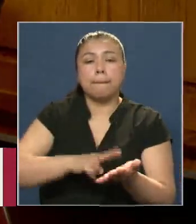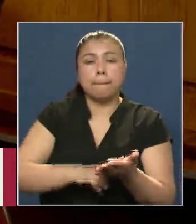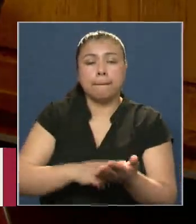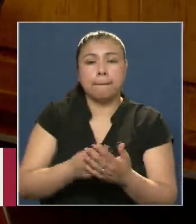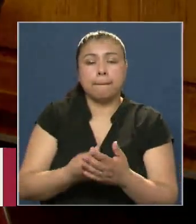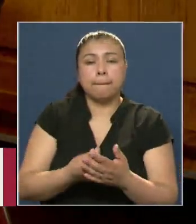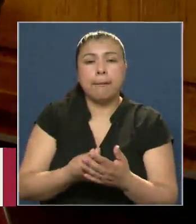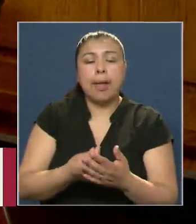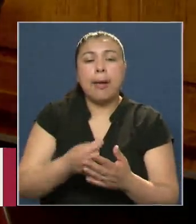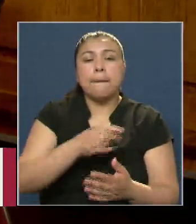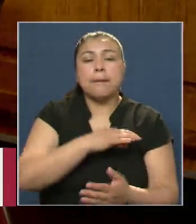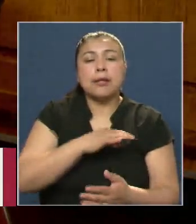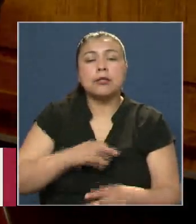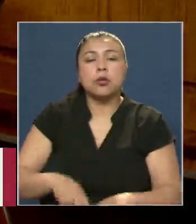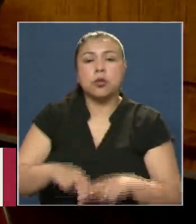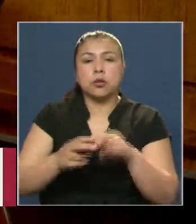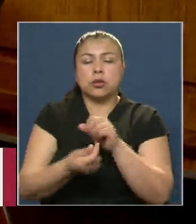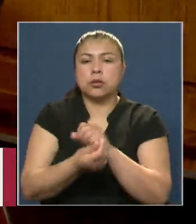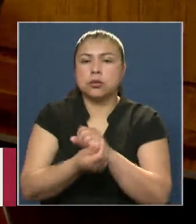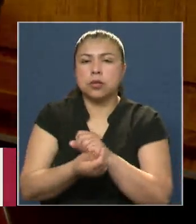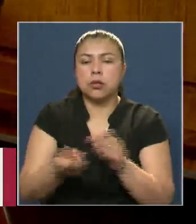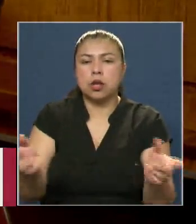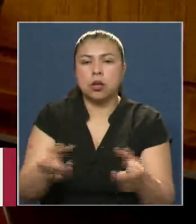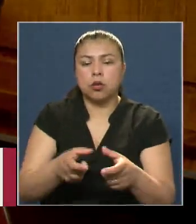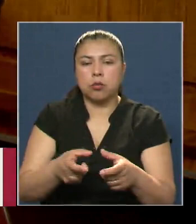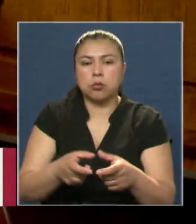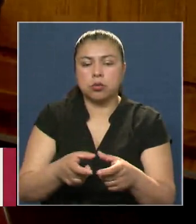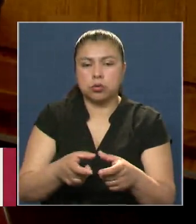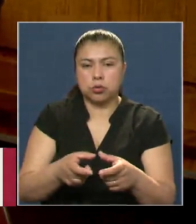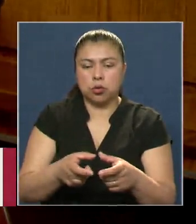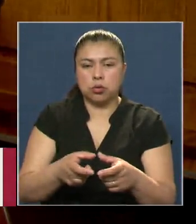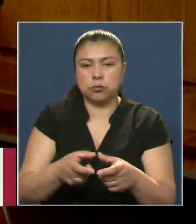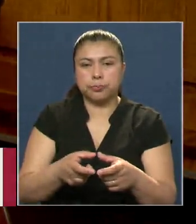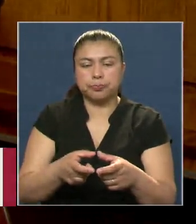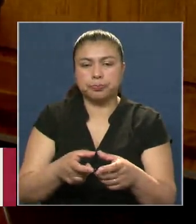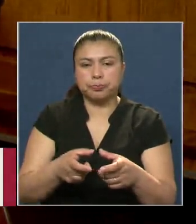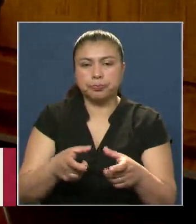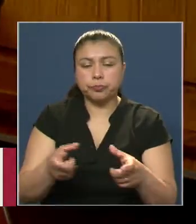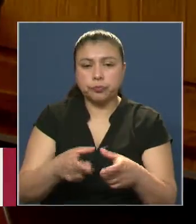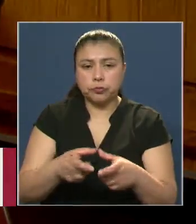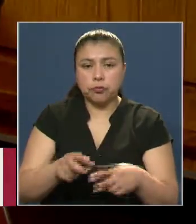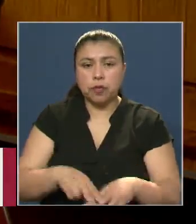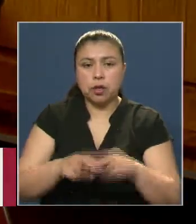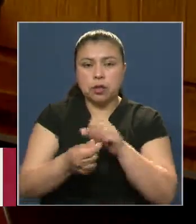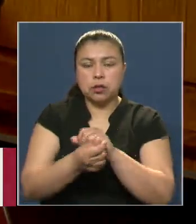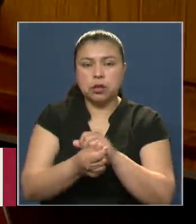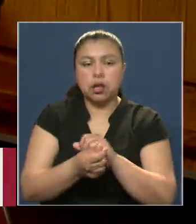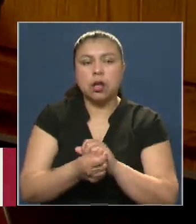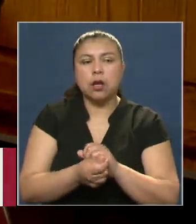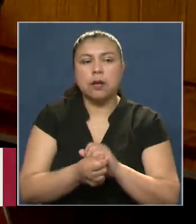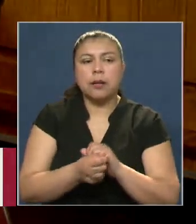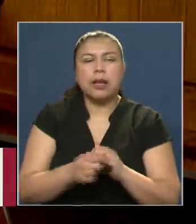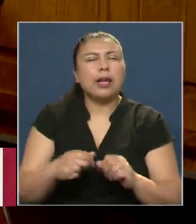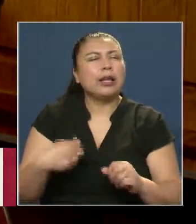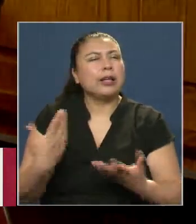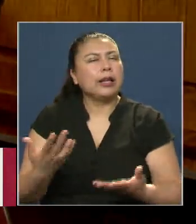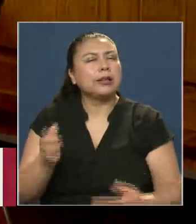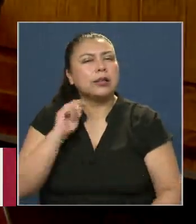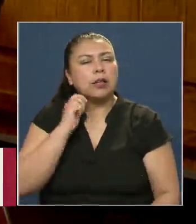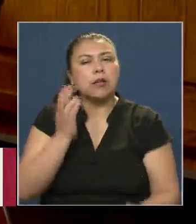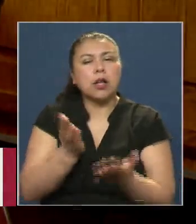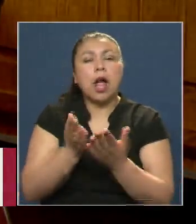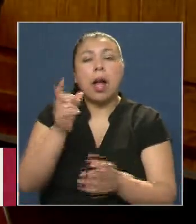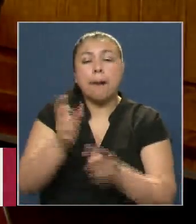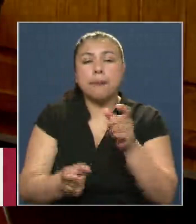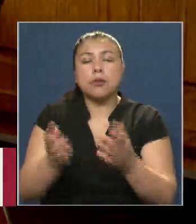el Ministerio de Hacienda hace llegar a la Comisión en su oportunidad rangos de lo que entiende que es clase media acomodada,